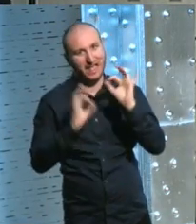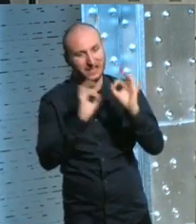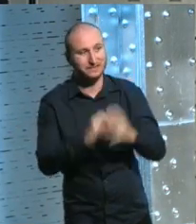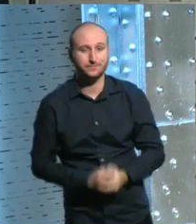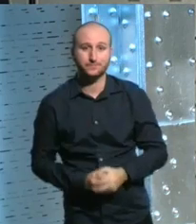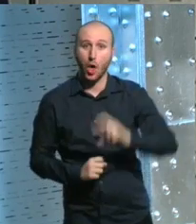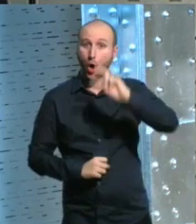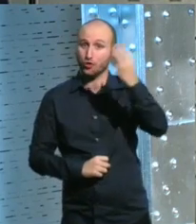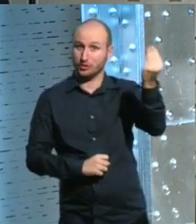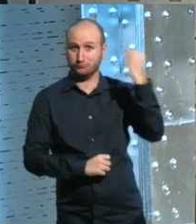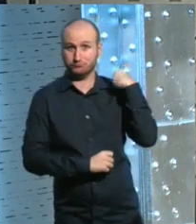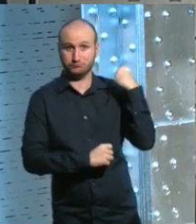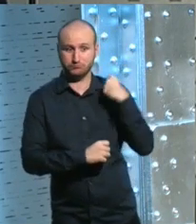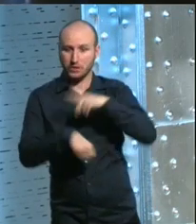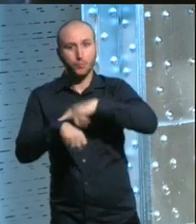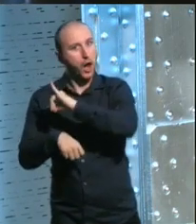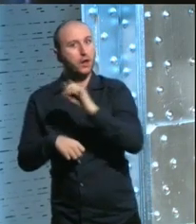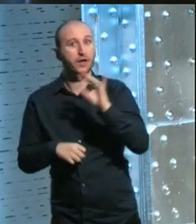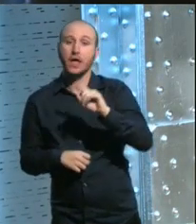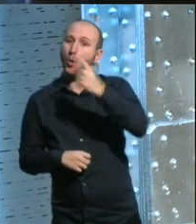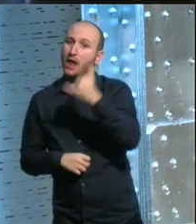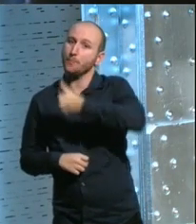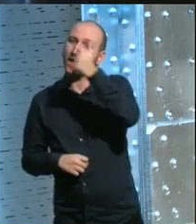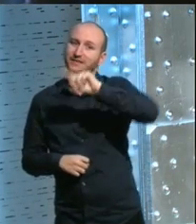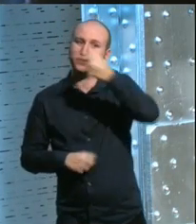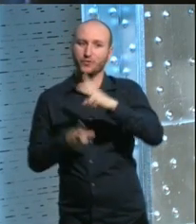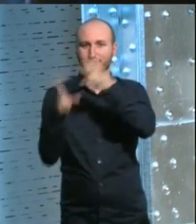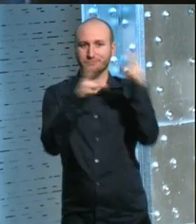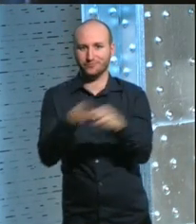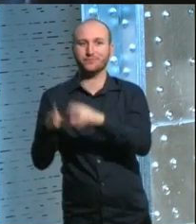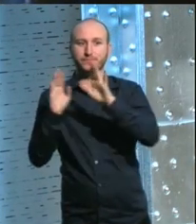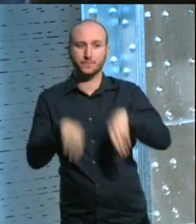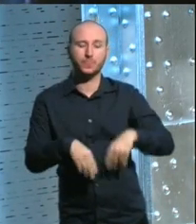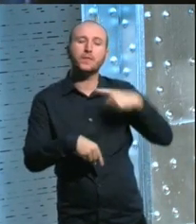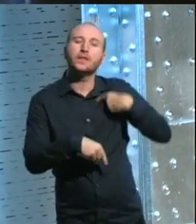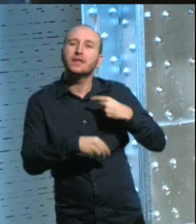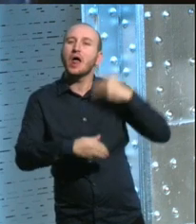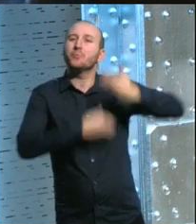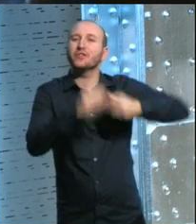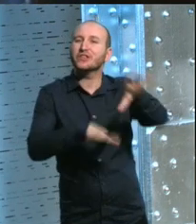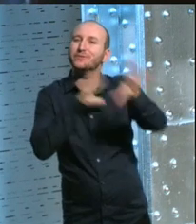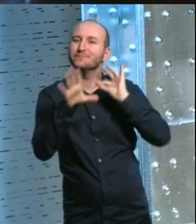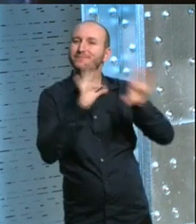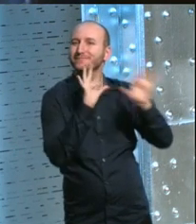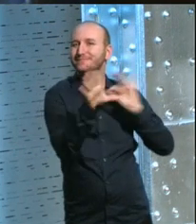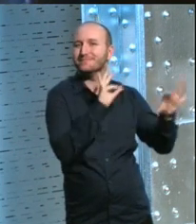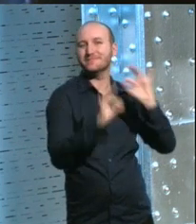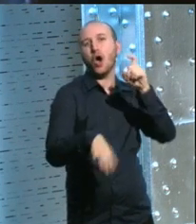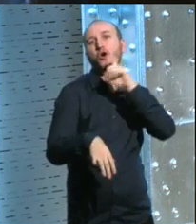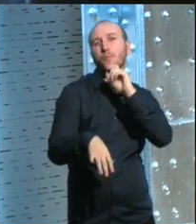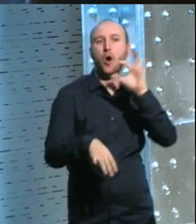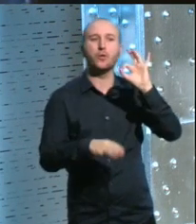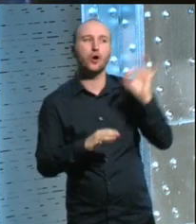¿Otra pregunta? ¿Más? ¿Tenemos tiempo? Sí, una más y pasamos al segundo bloque. ¿Cómo fue el proceso de selección de estas personas? ¿O son solo estas las